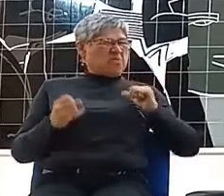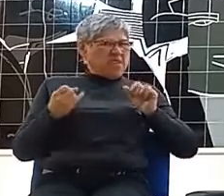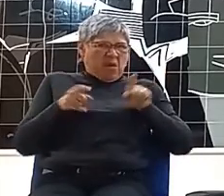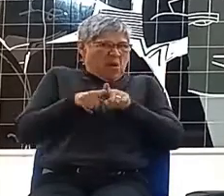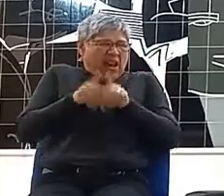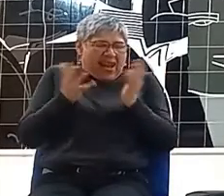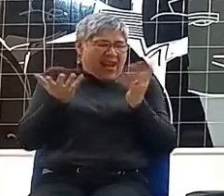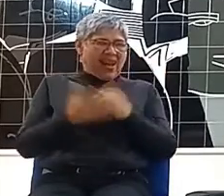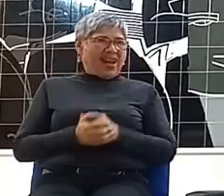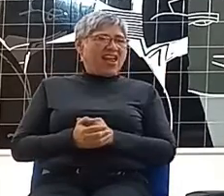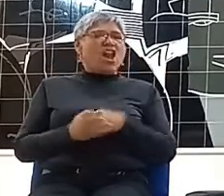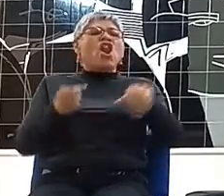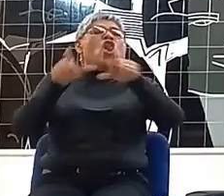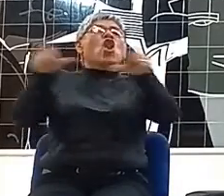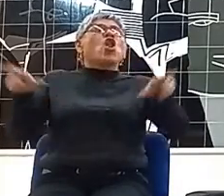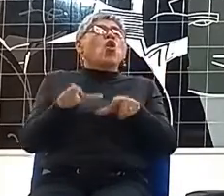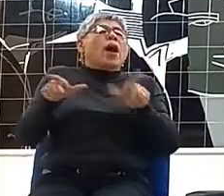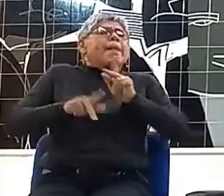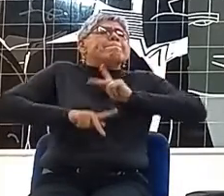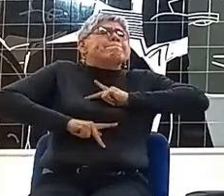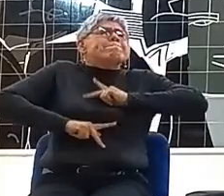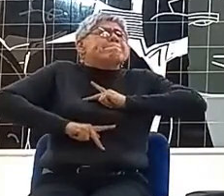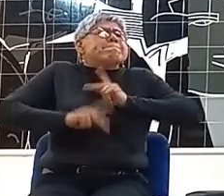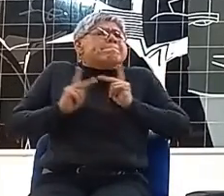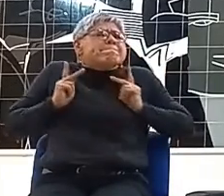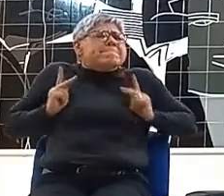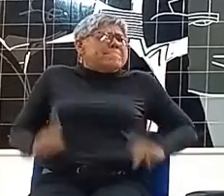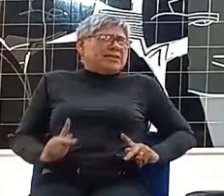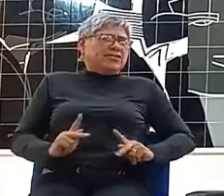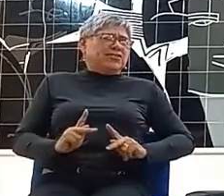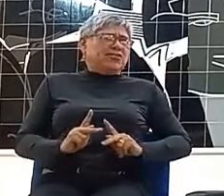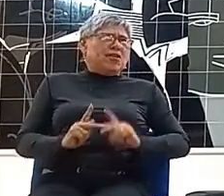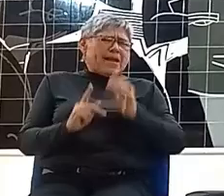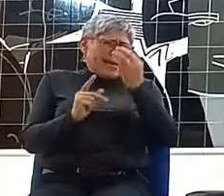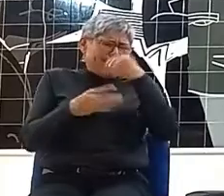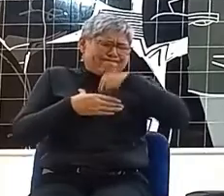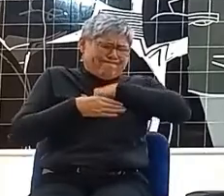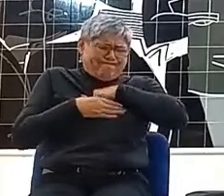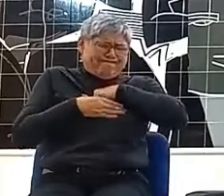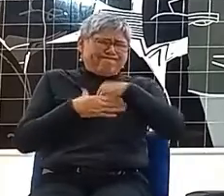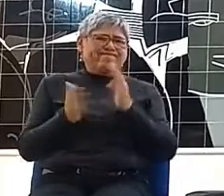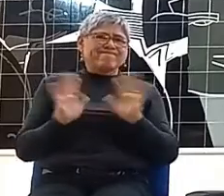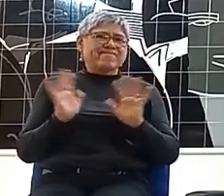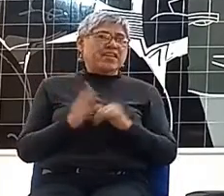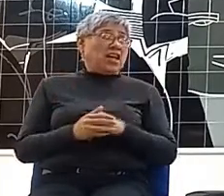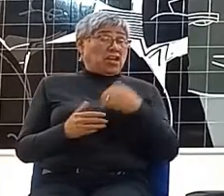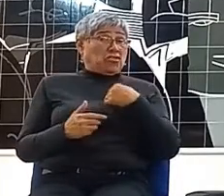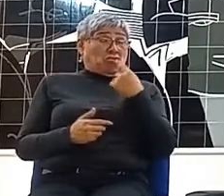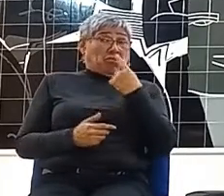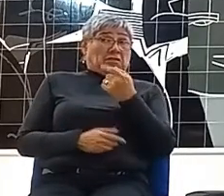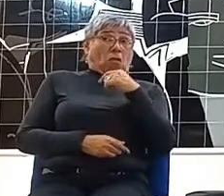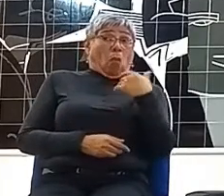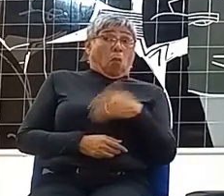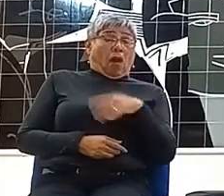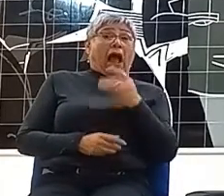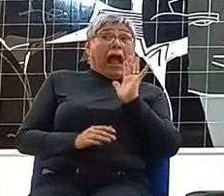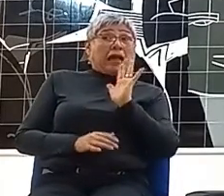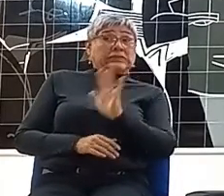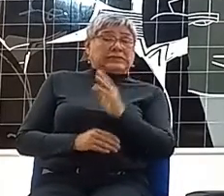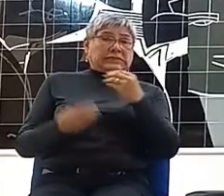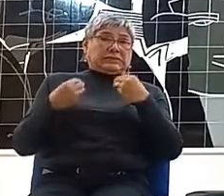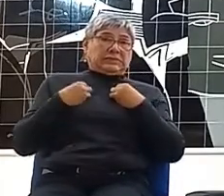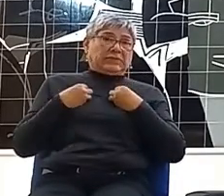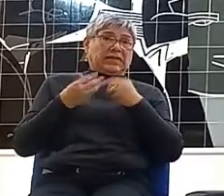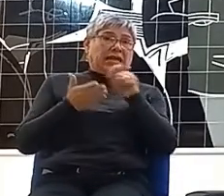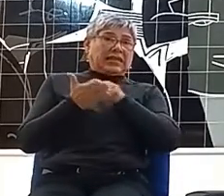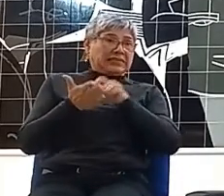al mismo tiempo un lugar como muy entrañable de una intimidad. Y yo dije, así vive un escritor. Alberto,